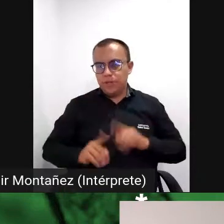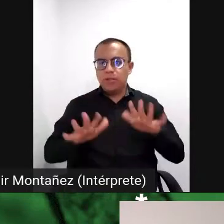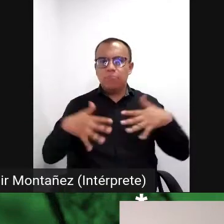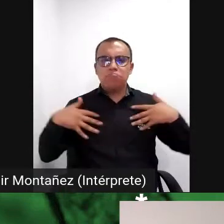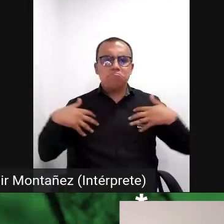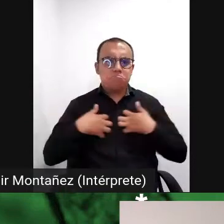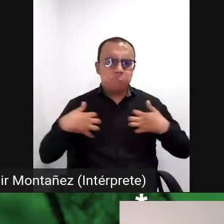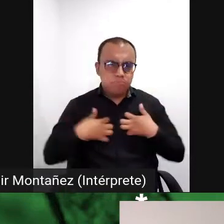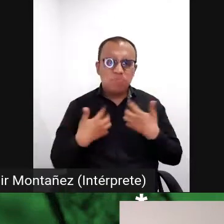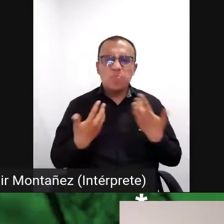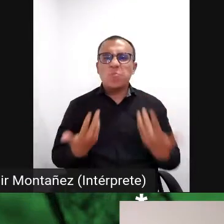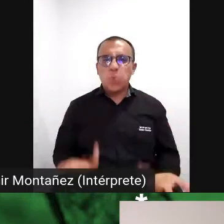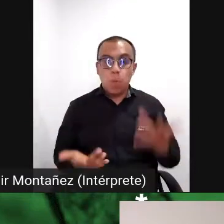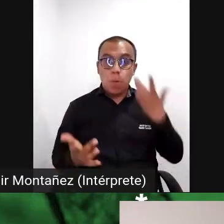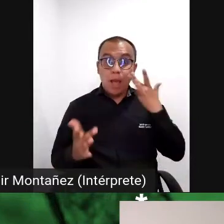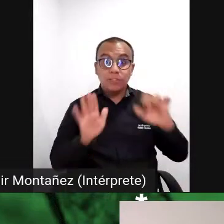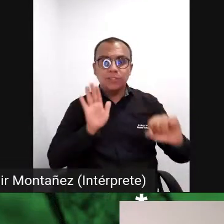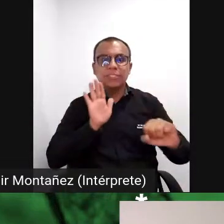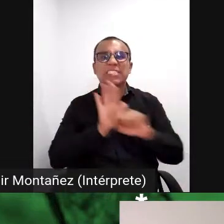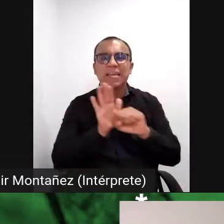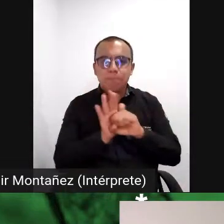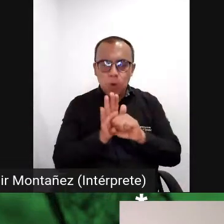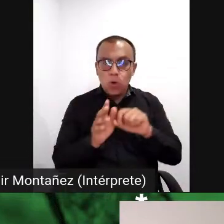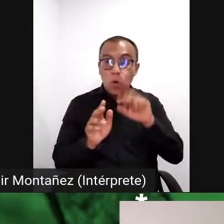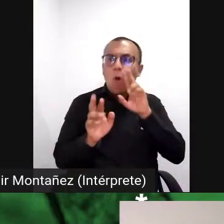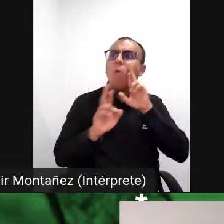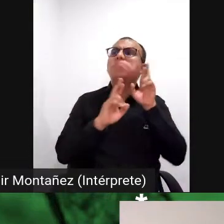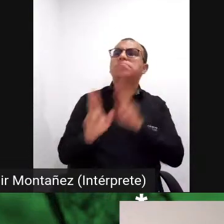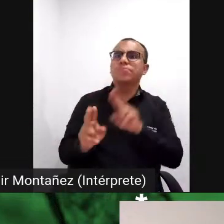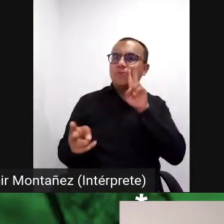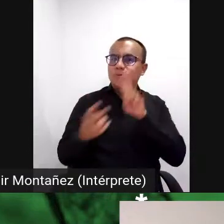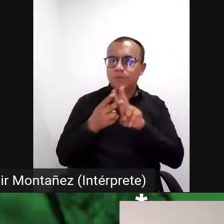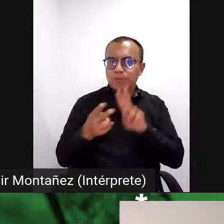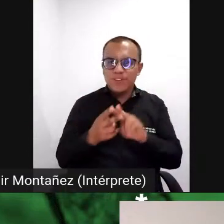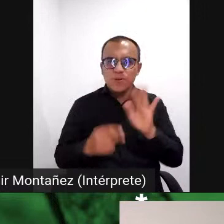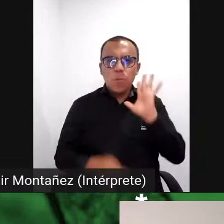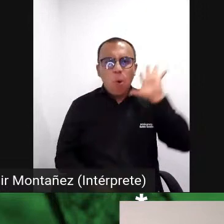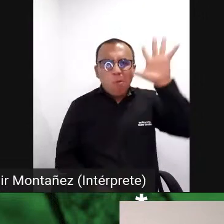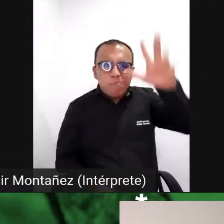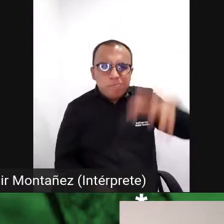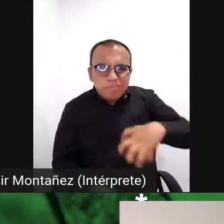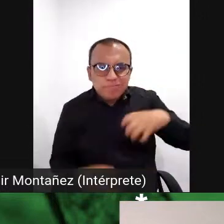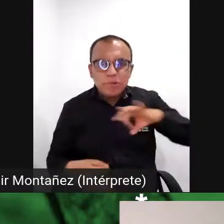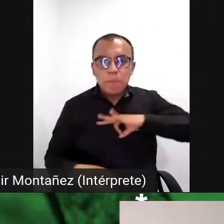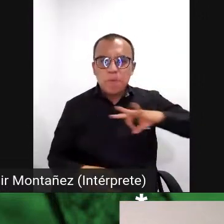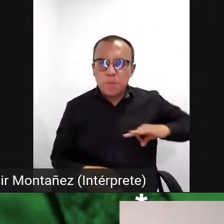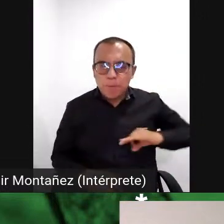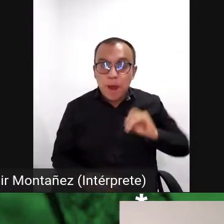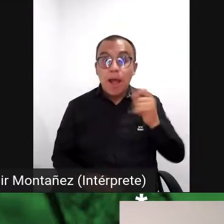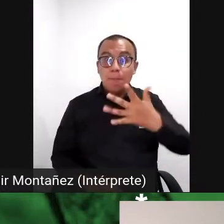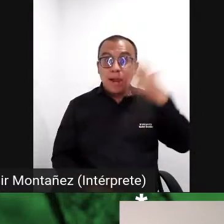más emblemáticos o más reconocidos, como el jaguar, iba a decir, el puma, el oso,